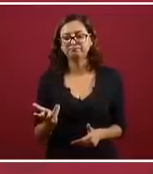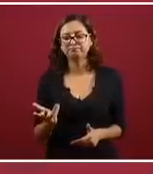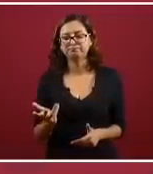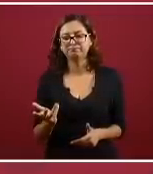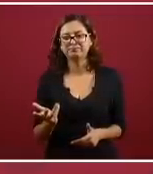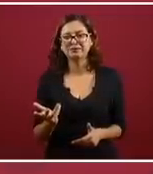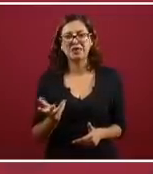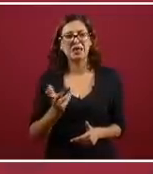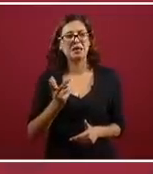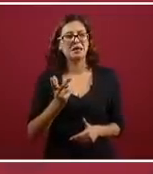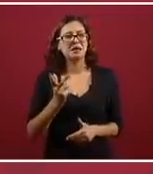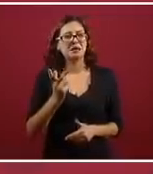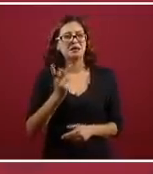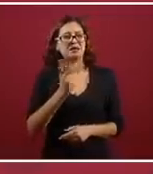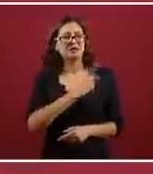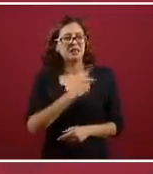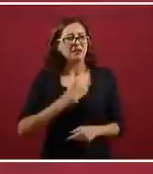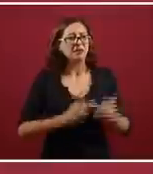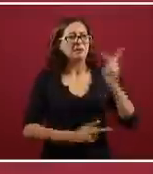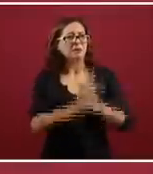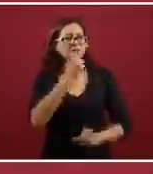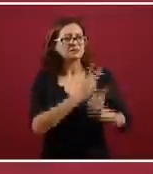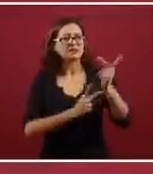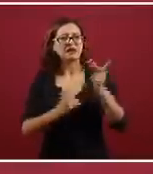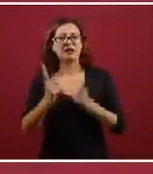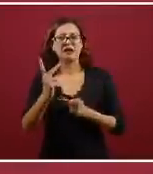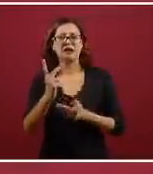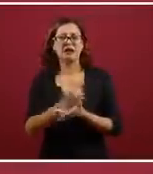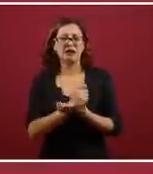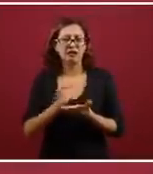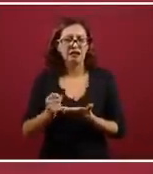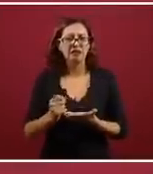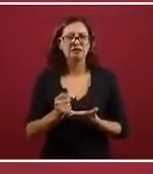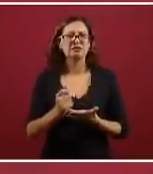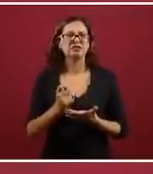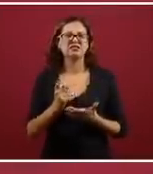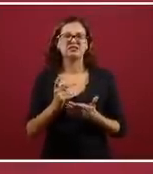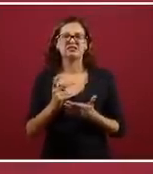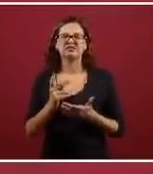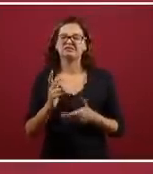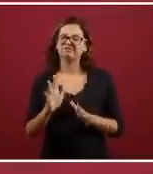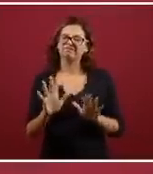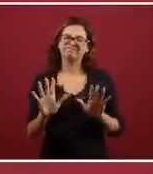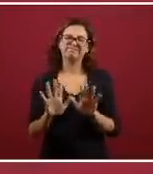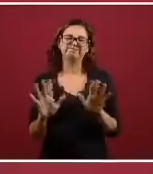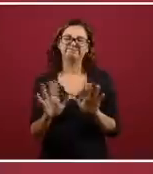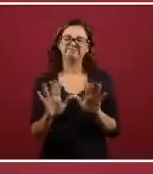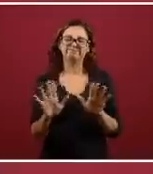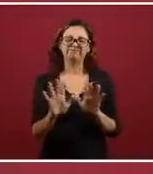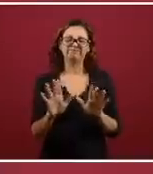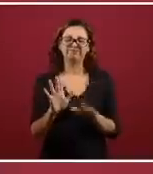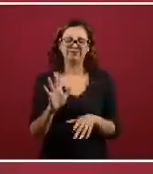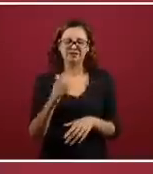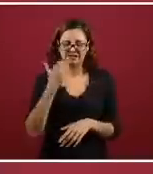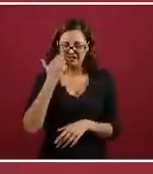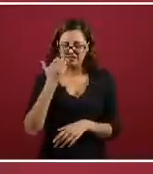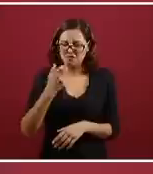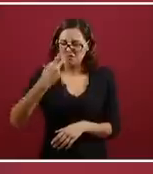recurrir a deudas, a contratación de deuda. Queremos tener finanzas